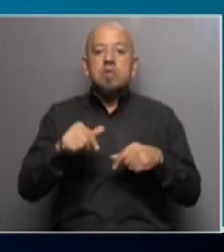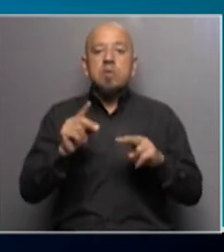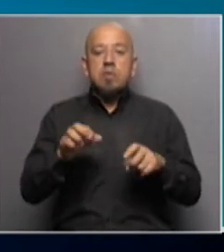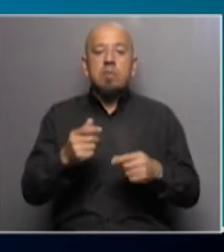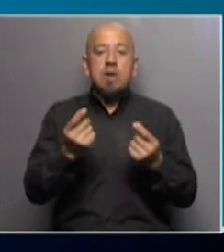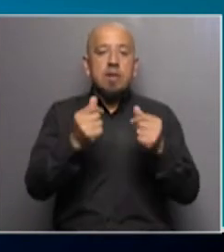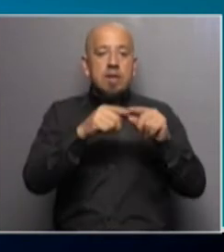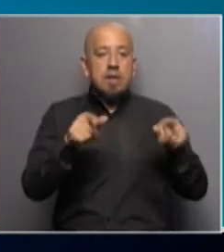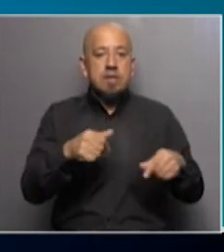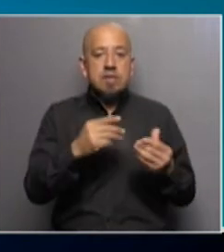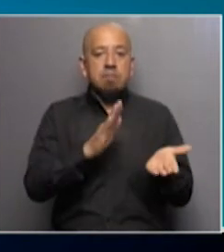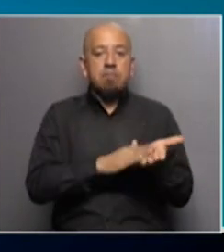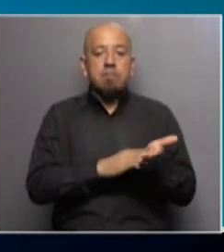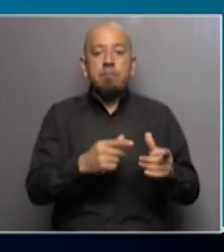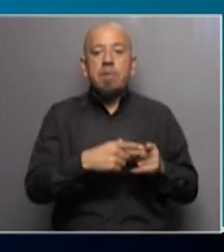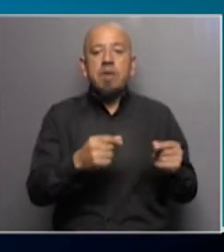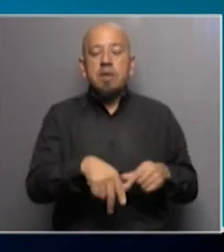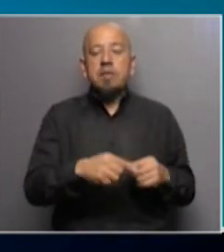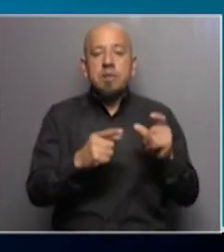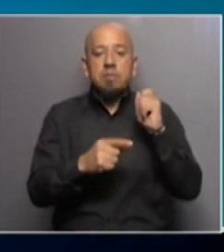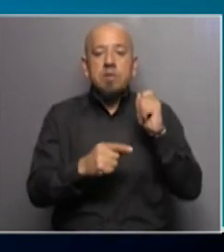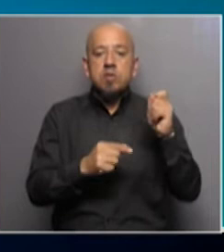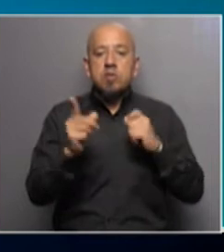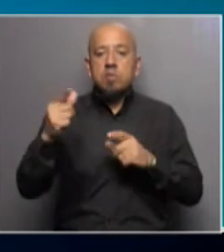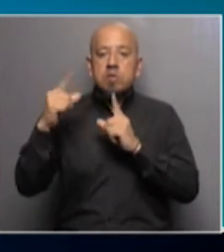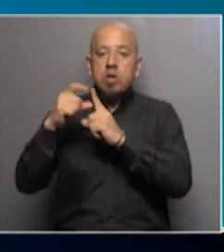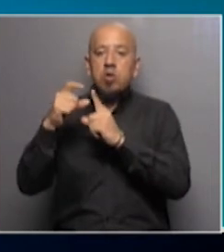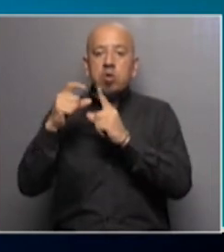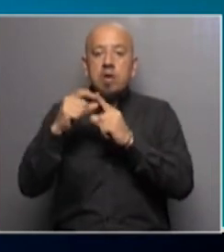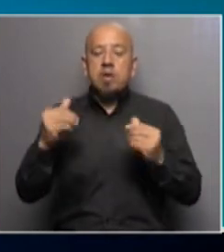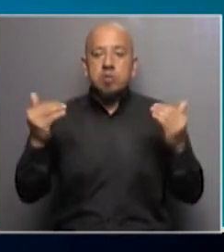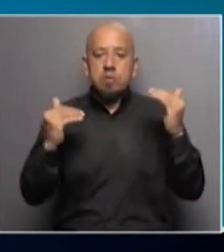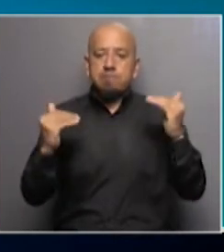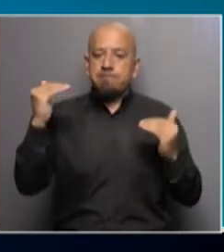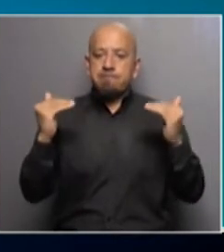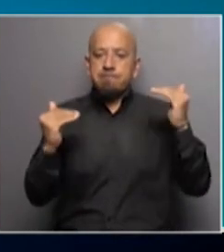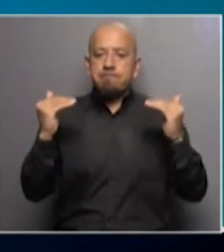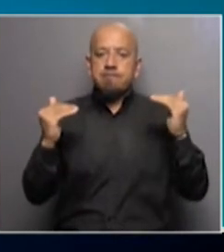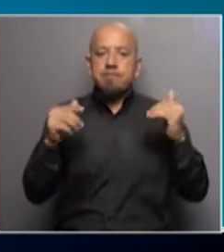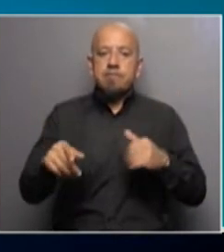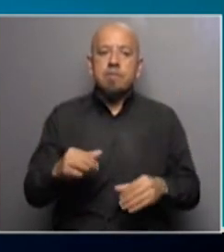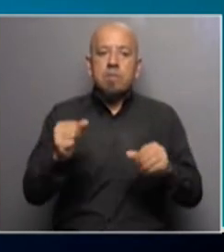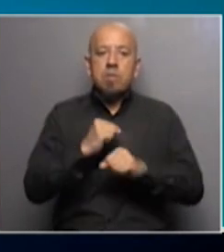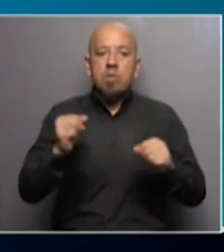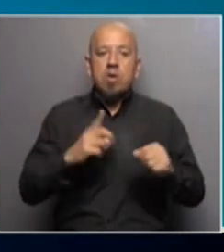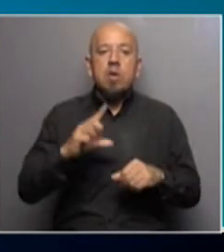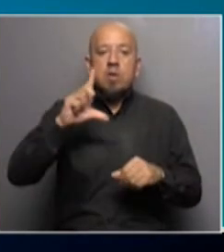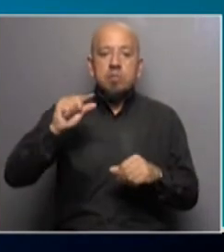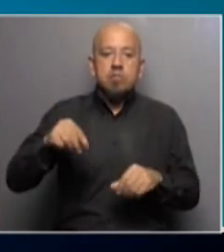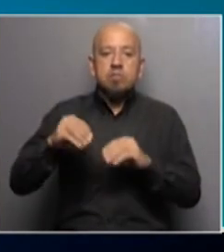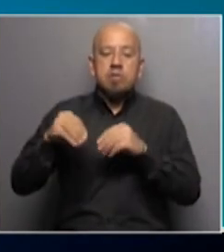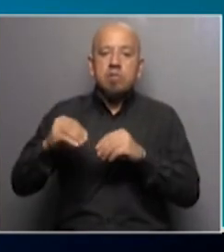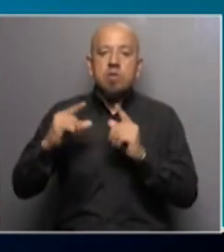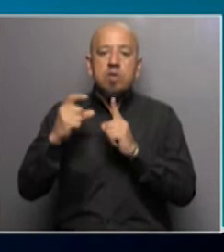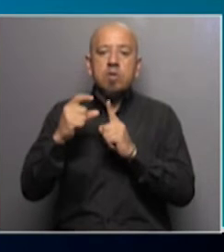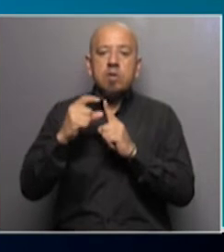pesos, mayor presión sobre el dólar a la baja. Eso, factores que podrían debilitarlo un poco más, ¿sí? Por